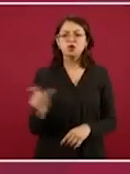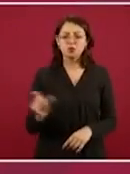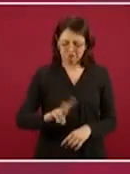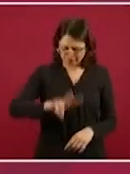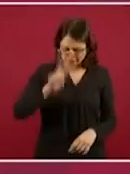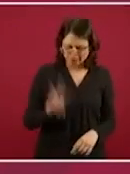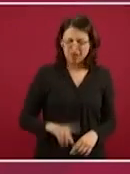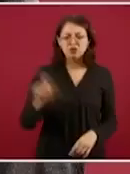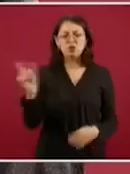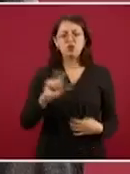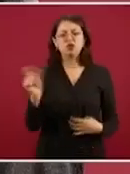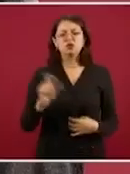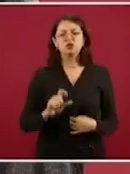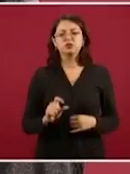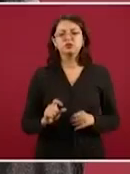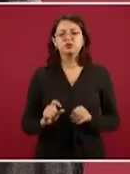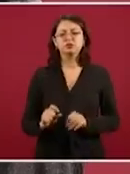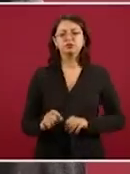México?